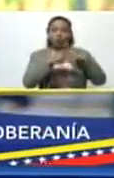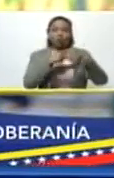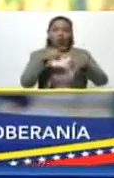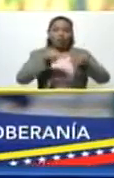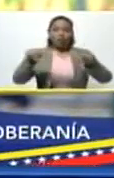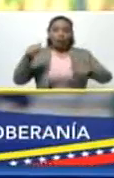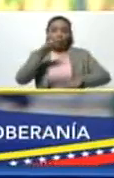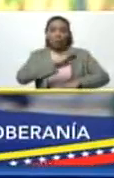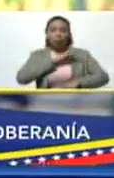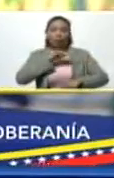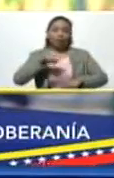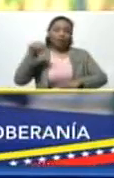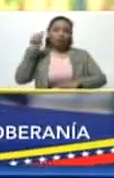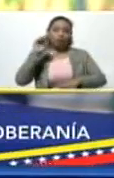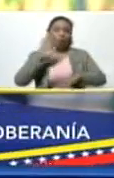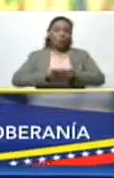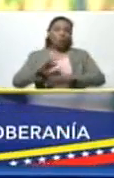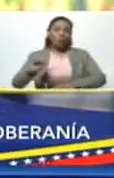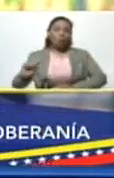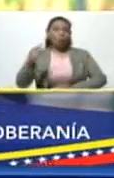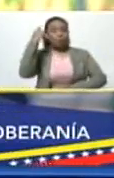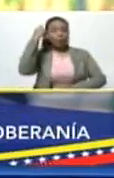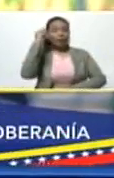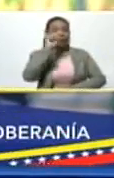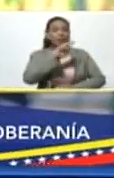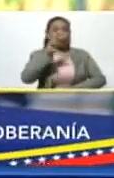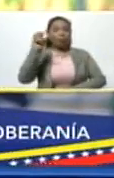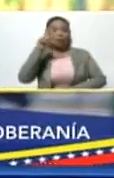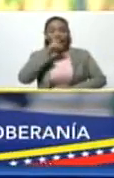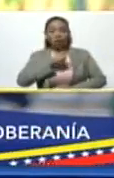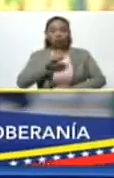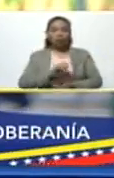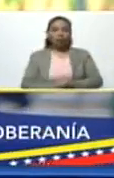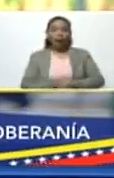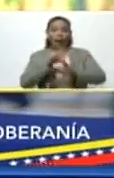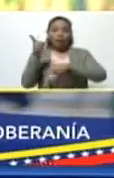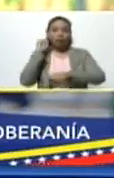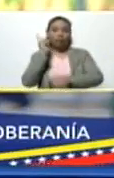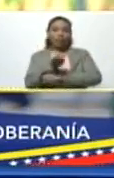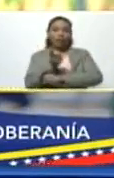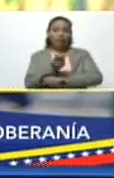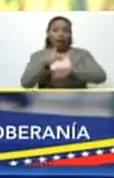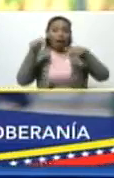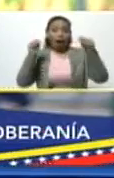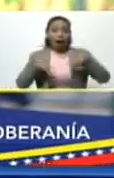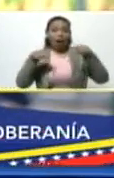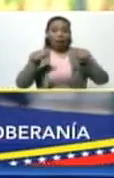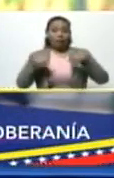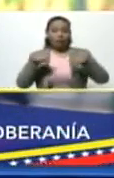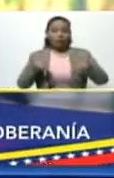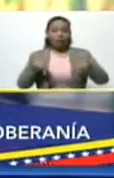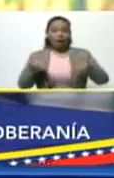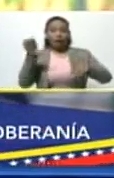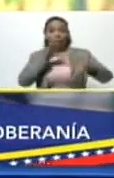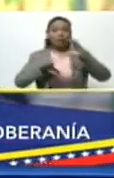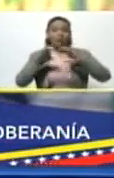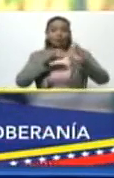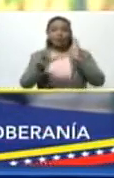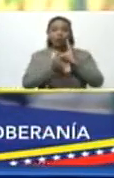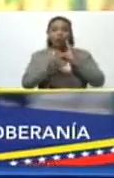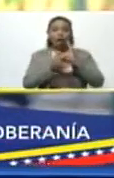tierra venezolana por primera vez en 120 años. Eso se debe en buena parte a la ciencia y